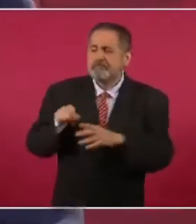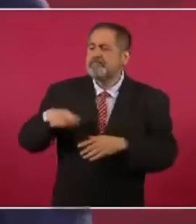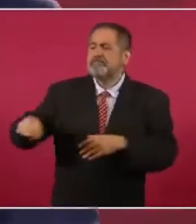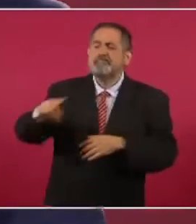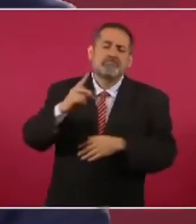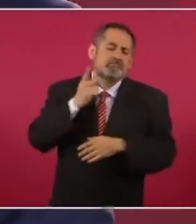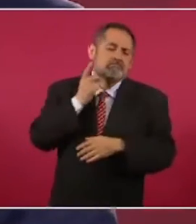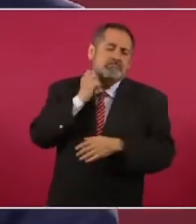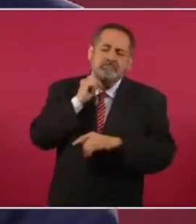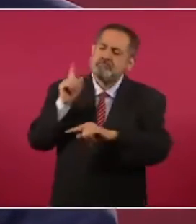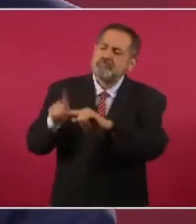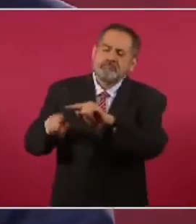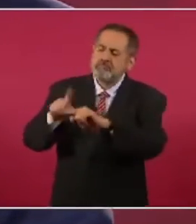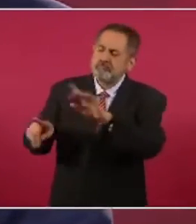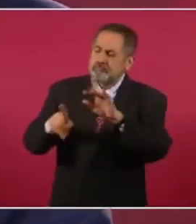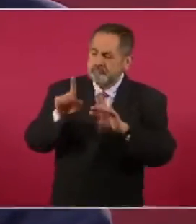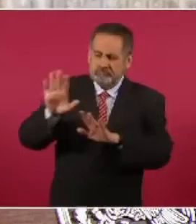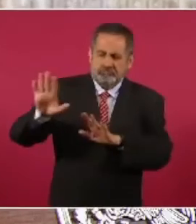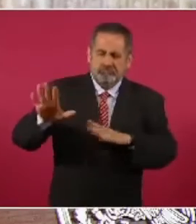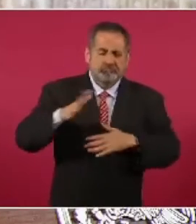legisladores.